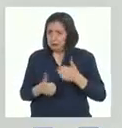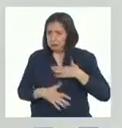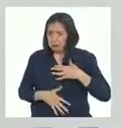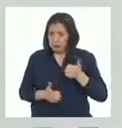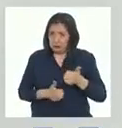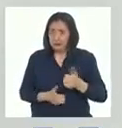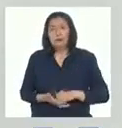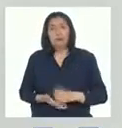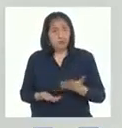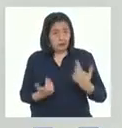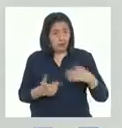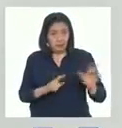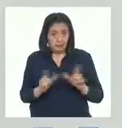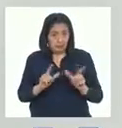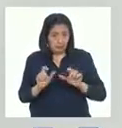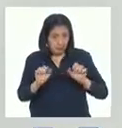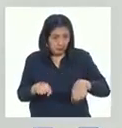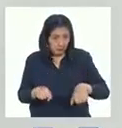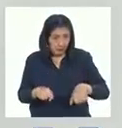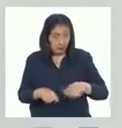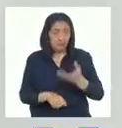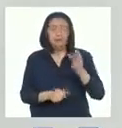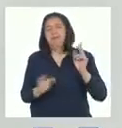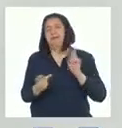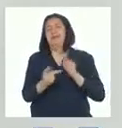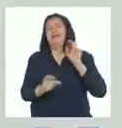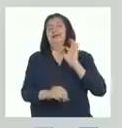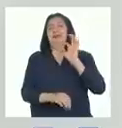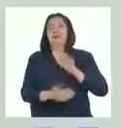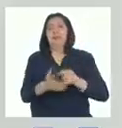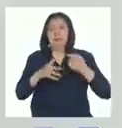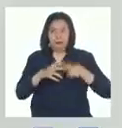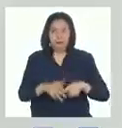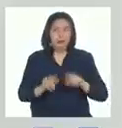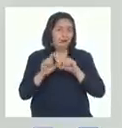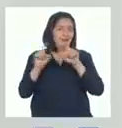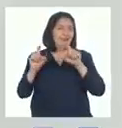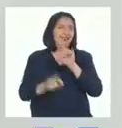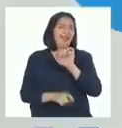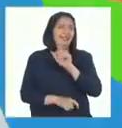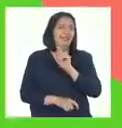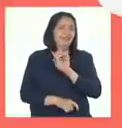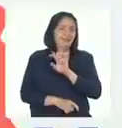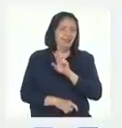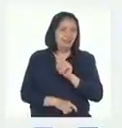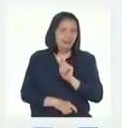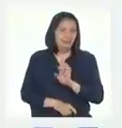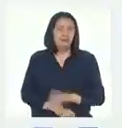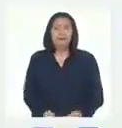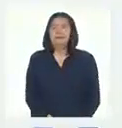¿sí? Entonces, ¿estamos listos y listas? ¡Perfecto! Comenzamos con Activarte.